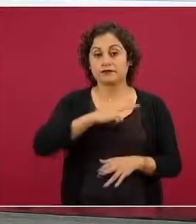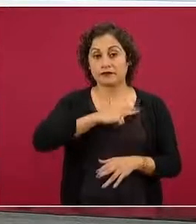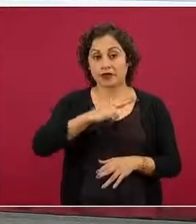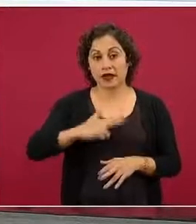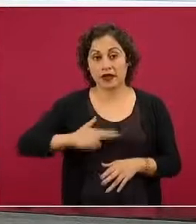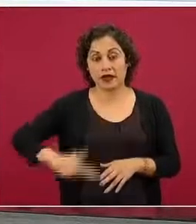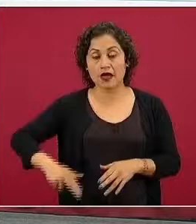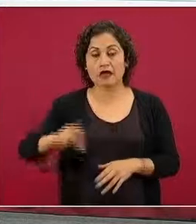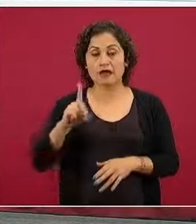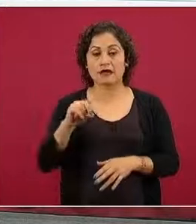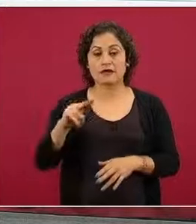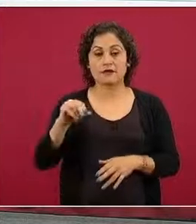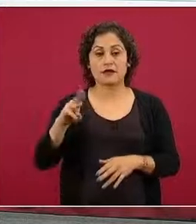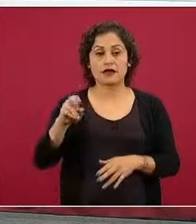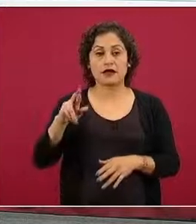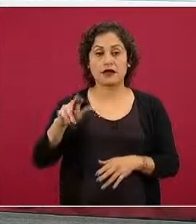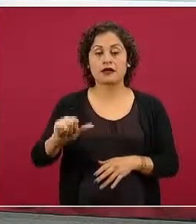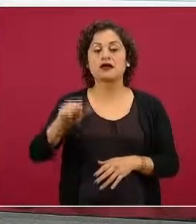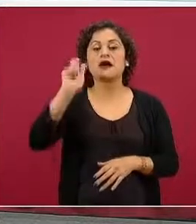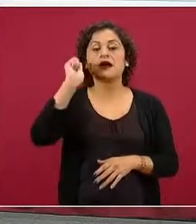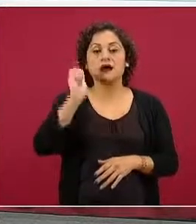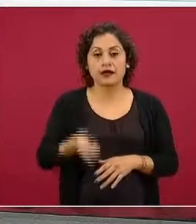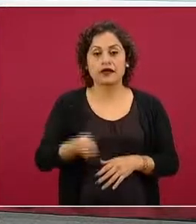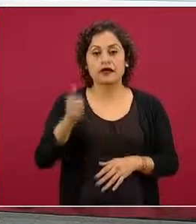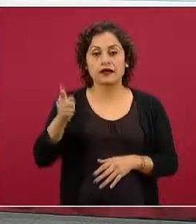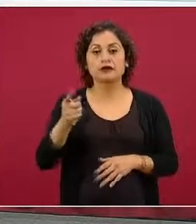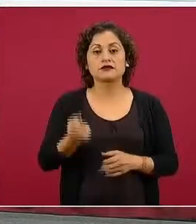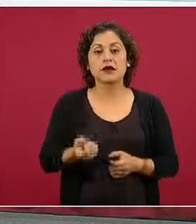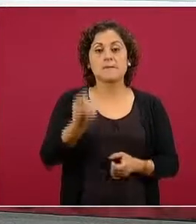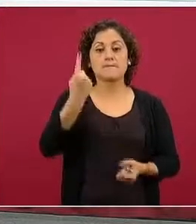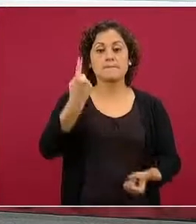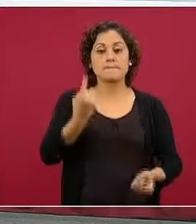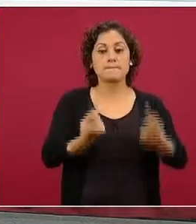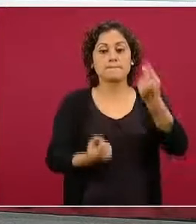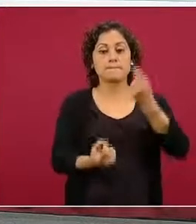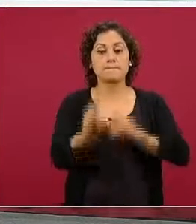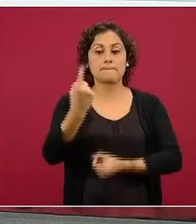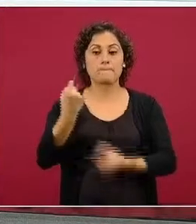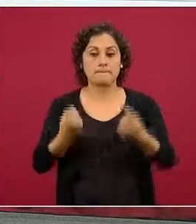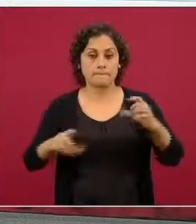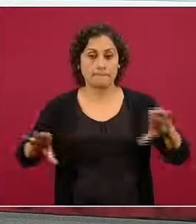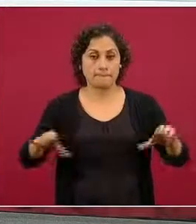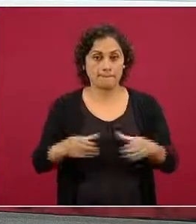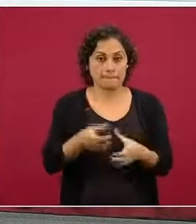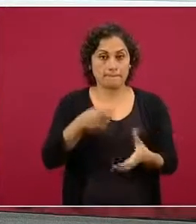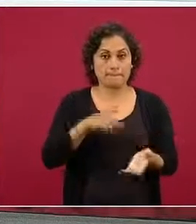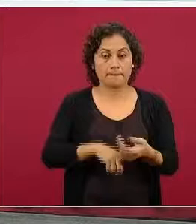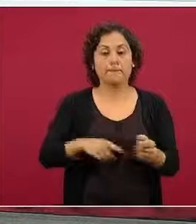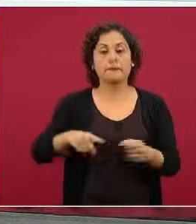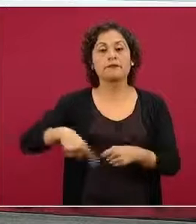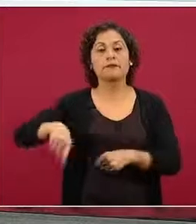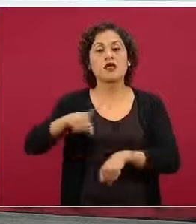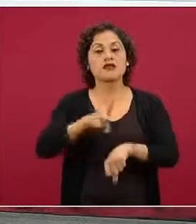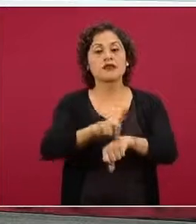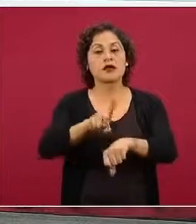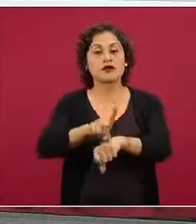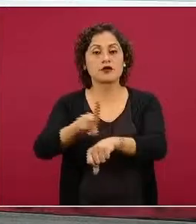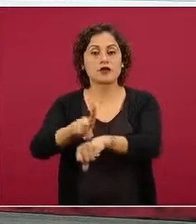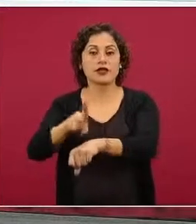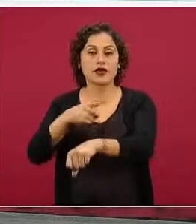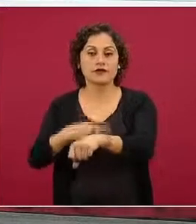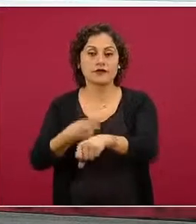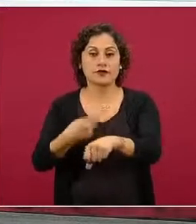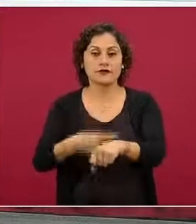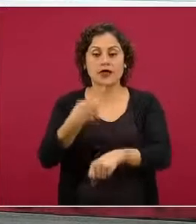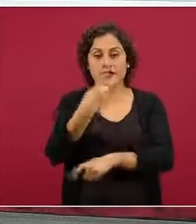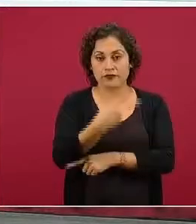Dinamarca está clasificado como transmisión comunitaria, con un número de casos diarios por millón de habitantes de